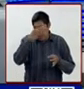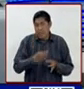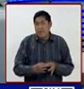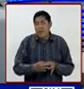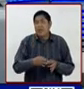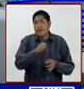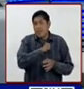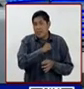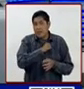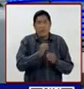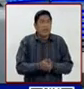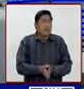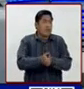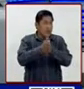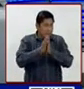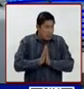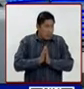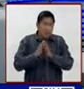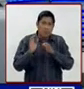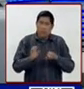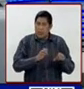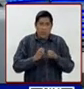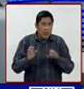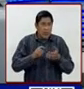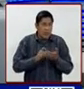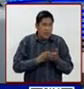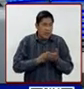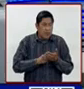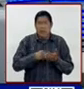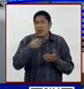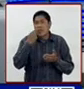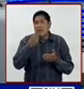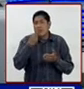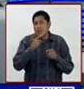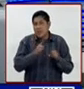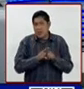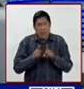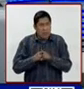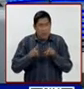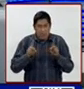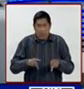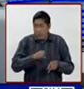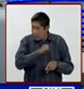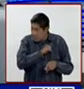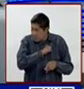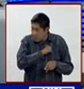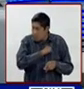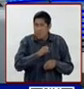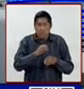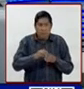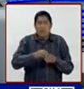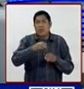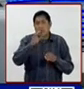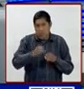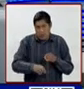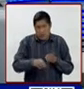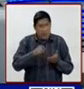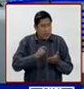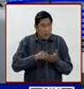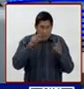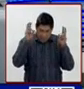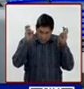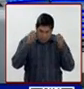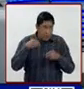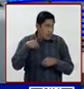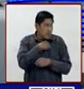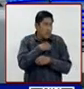devoción. Hay pedidos que se hace a estas ñatitas, sí. Y ellas dicen que también, o las personas devotas, que se las cumple. Sí. Y en este caso,